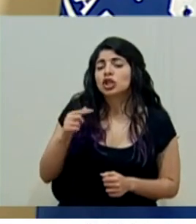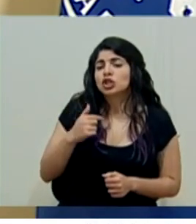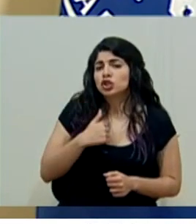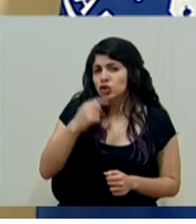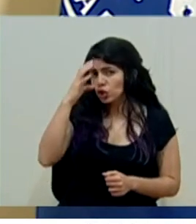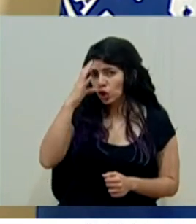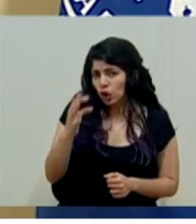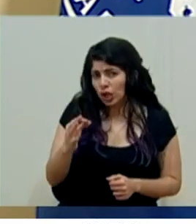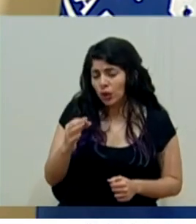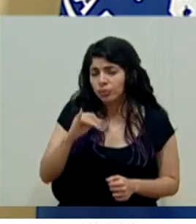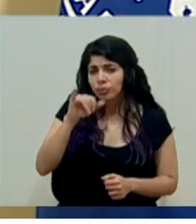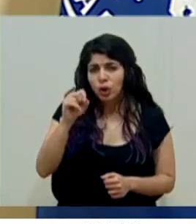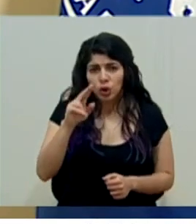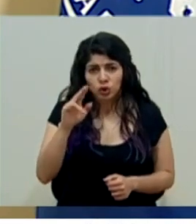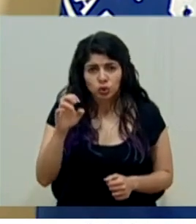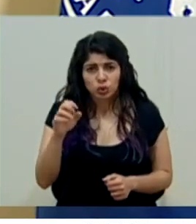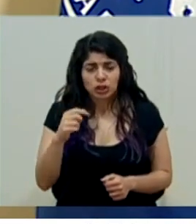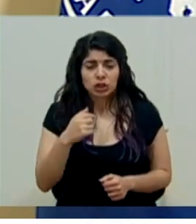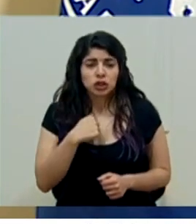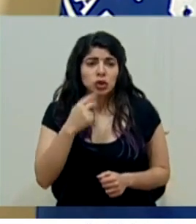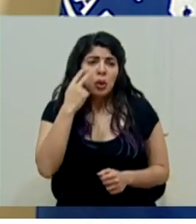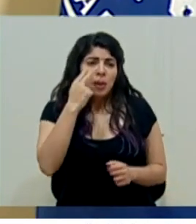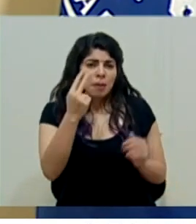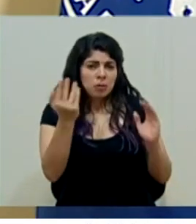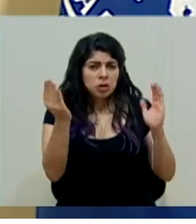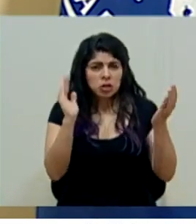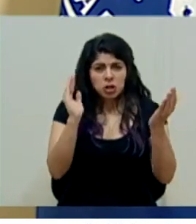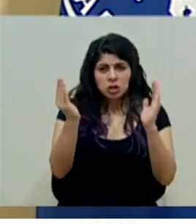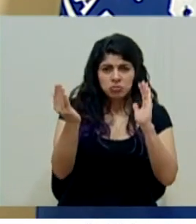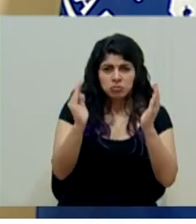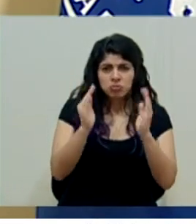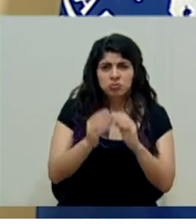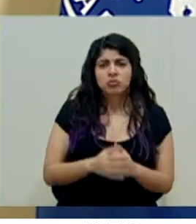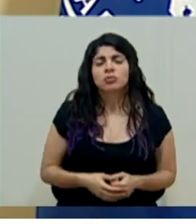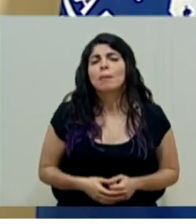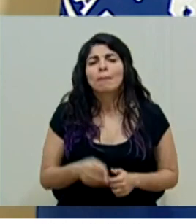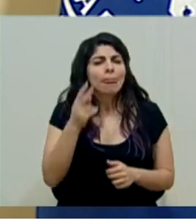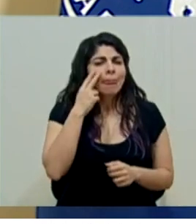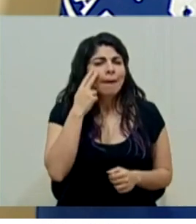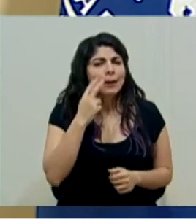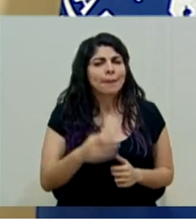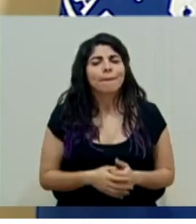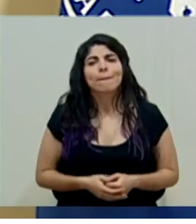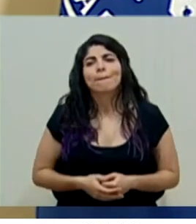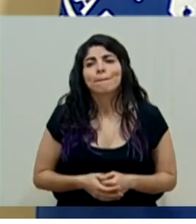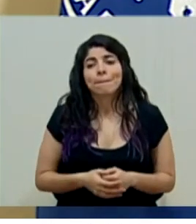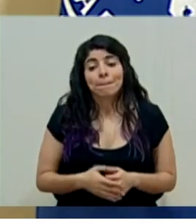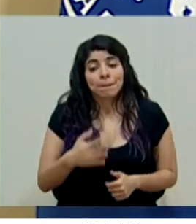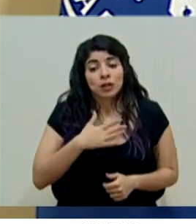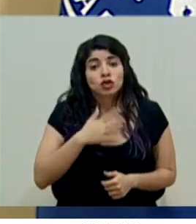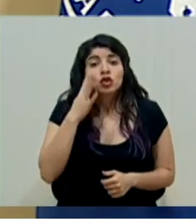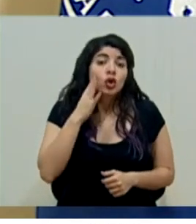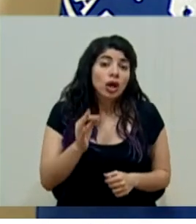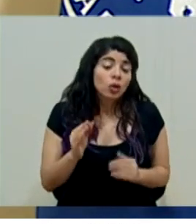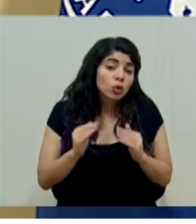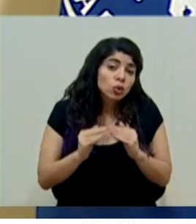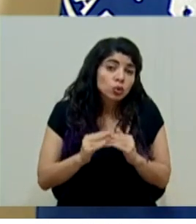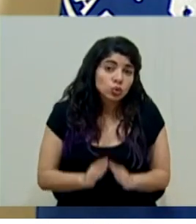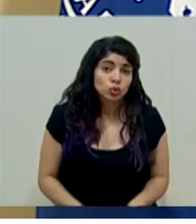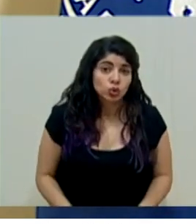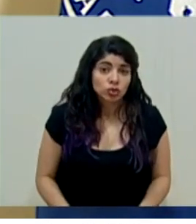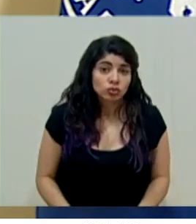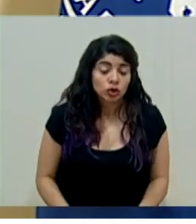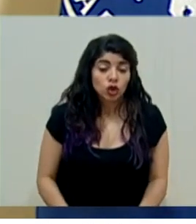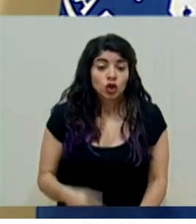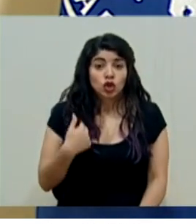Y yo creo, Josué, yo lo pondría en dimensión. A ver, y yo creo que es justo.